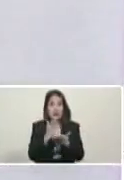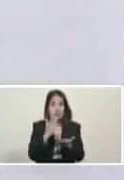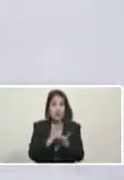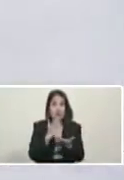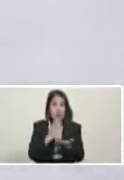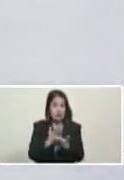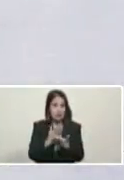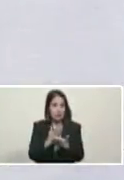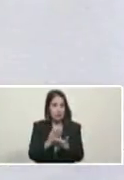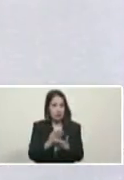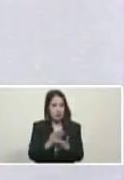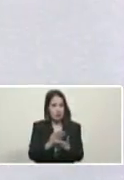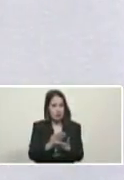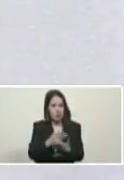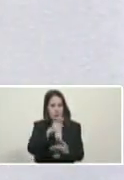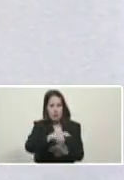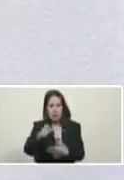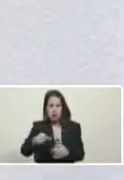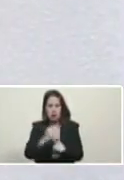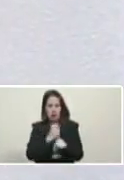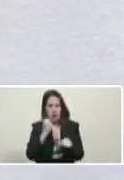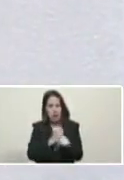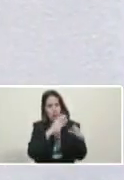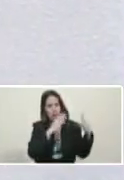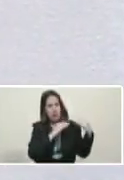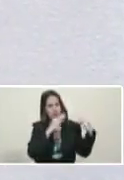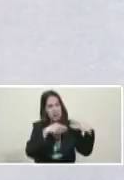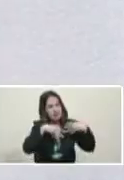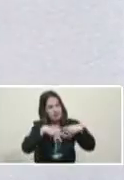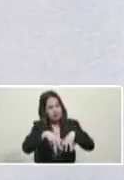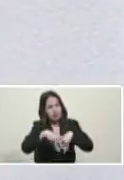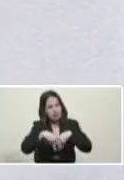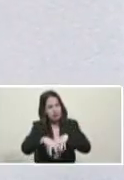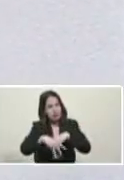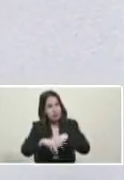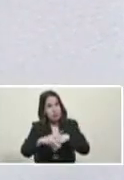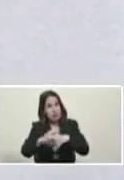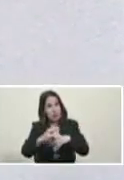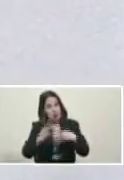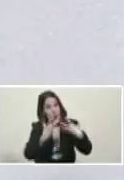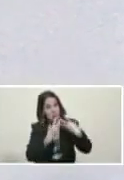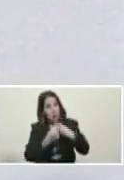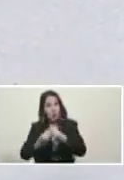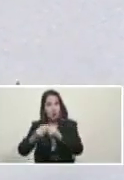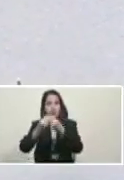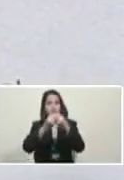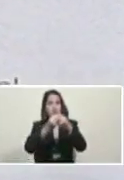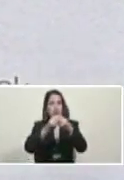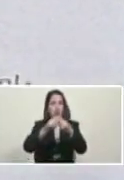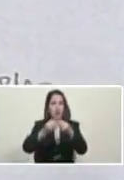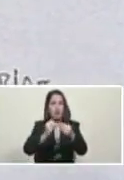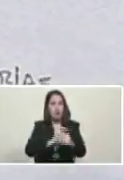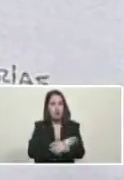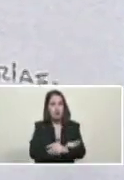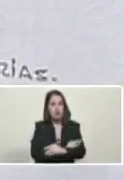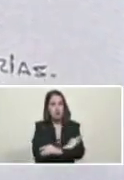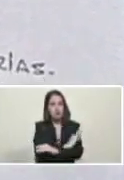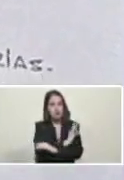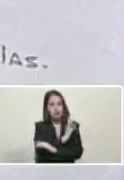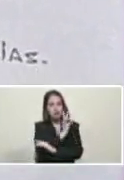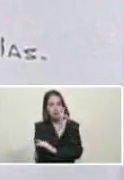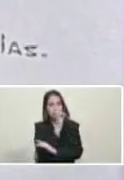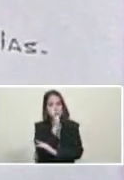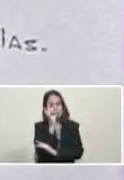siempre peregrinos de la esperanza, marchamos alados hacia el amanecer tricolor, lento pero